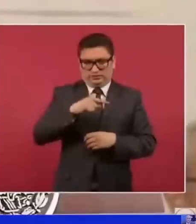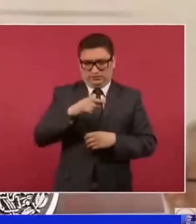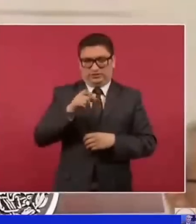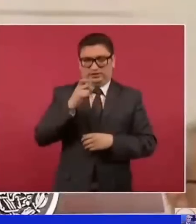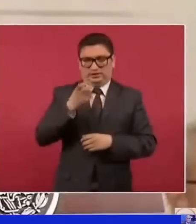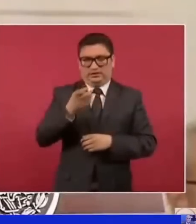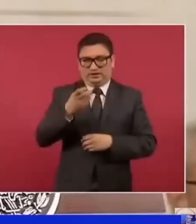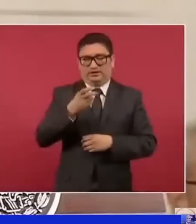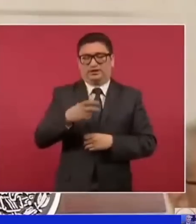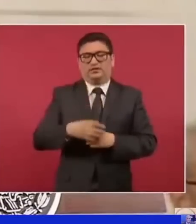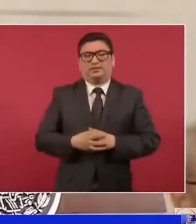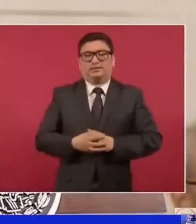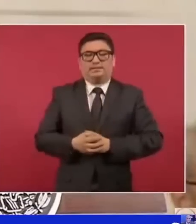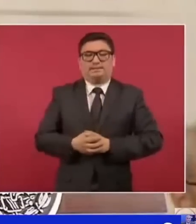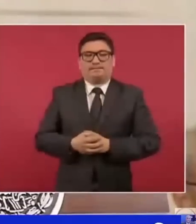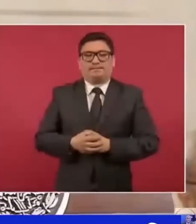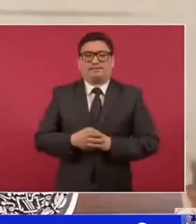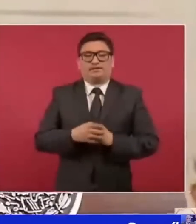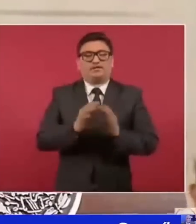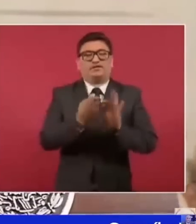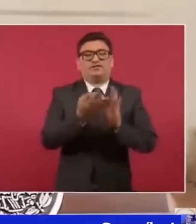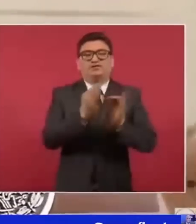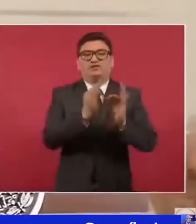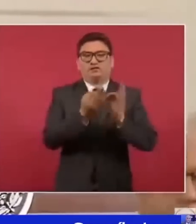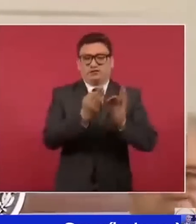dominicos, y entonces